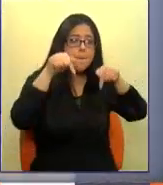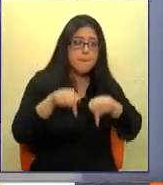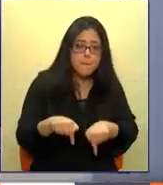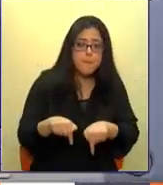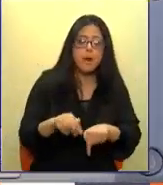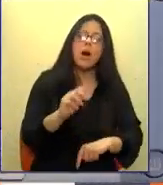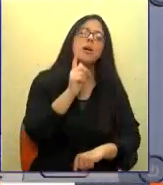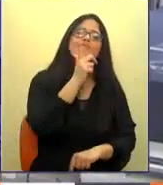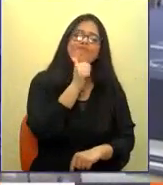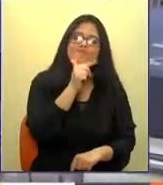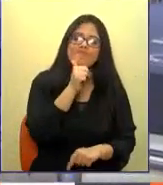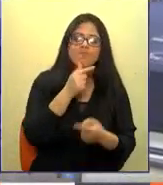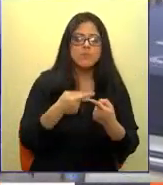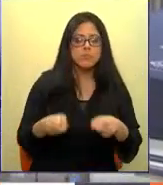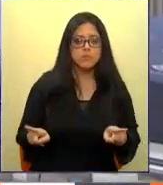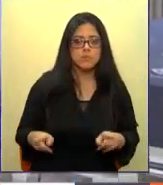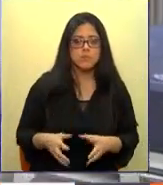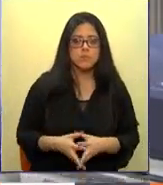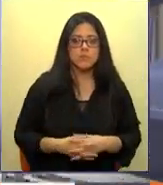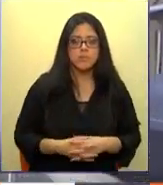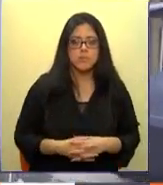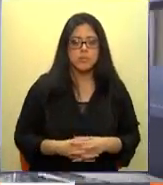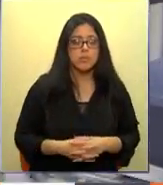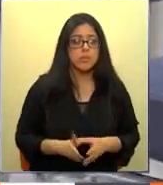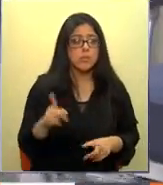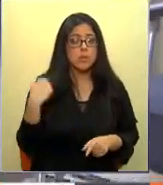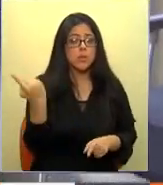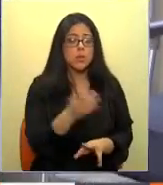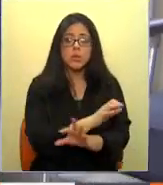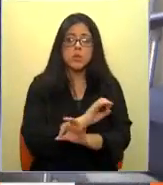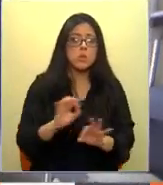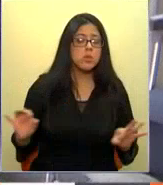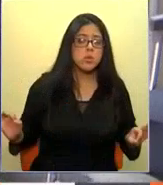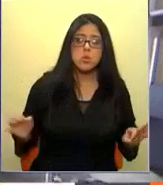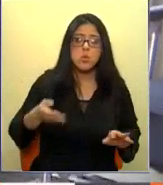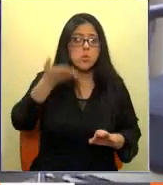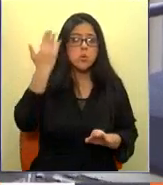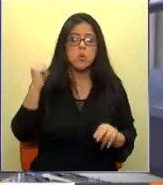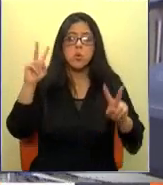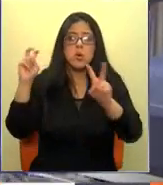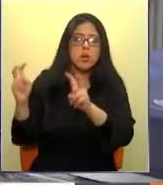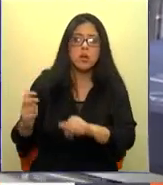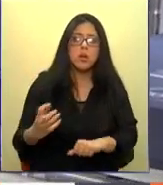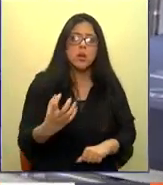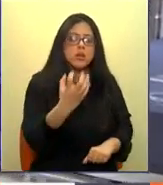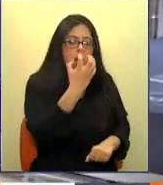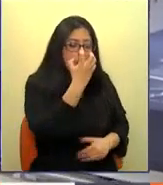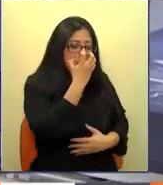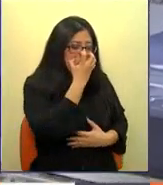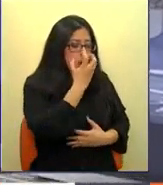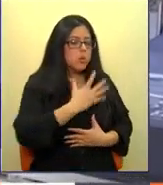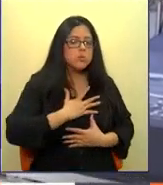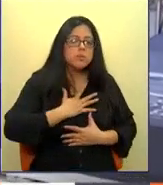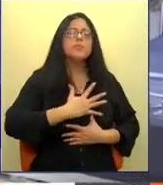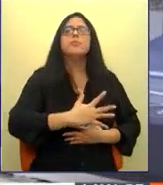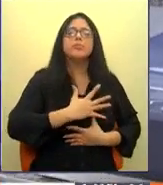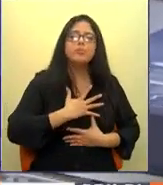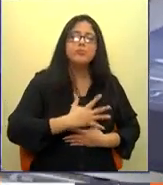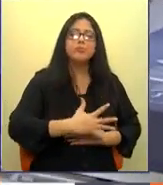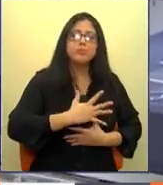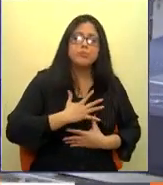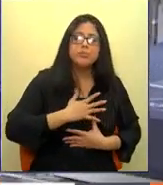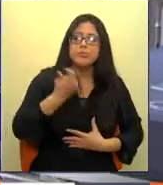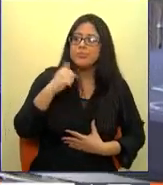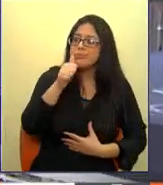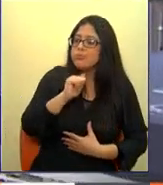inquietud era otra. Nunca tuvimos el tema este famoso del ventilador mecánico que faltaba. Lo que no teníamos era espacio,